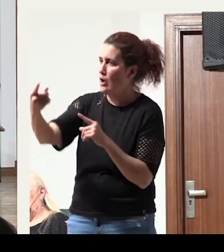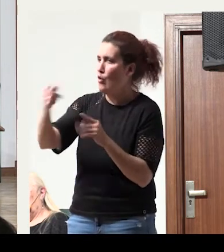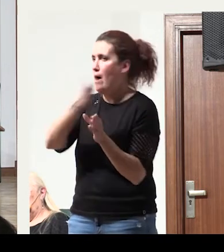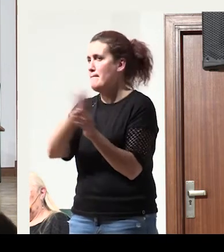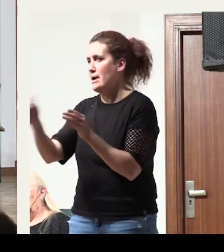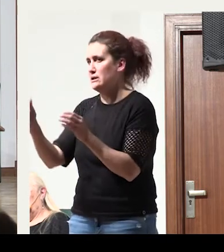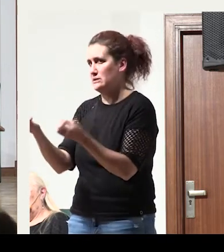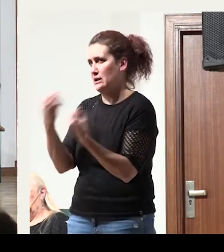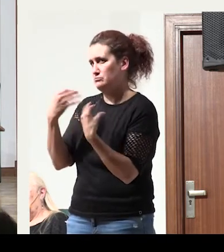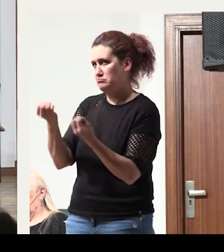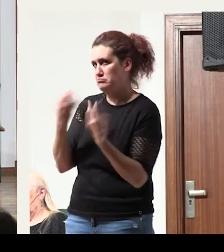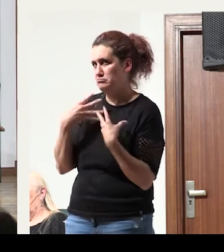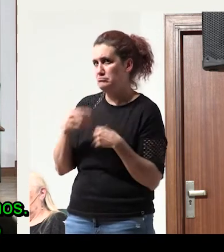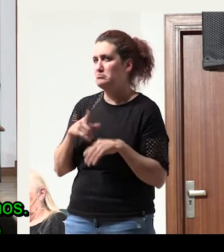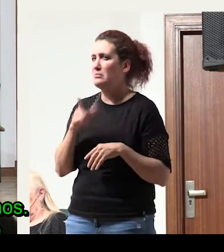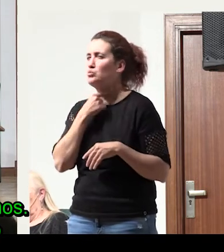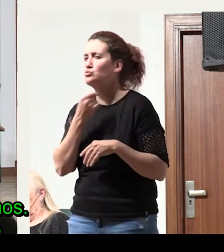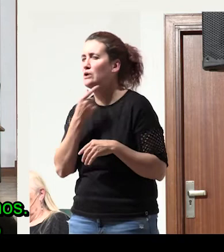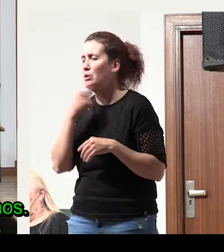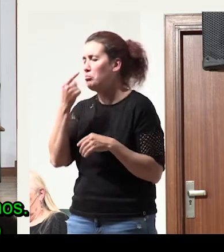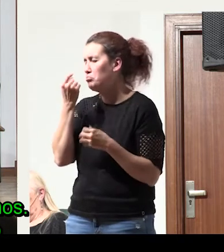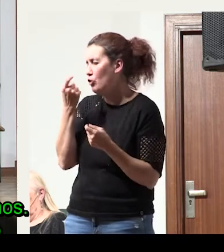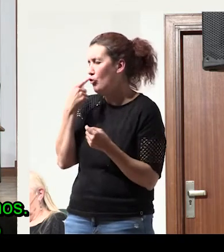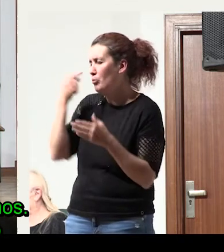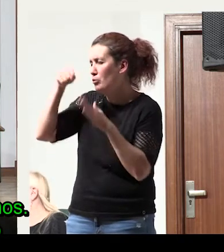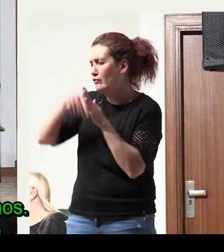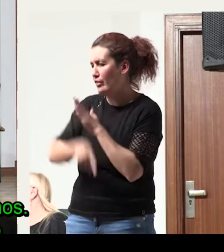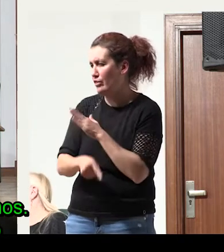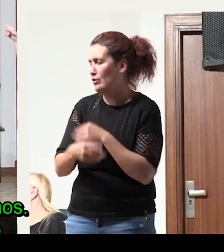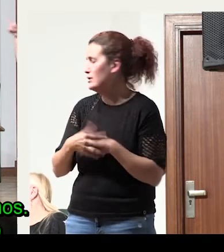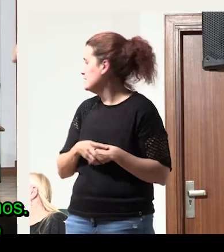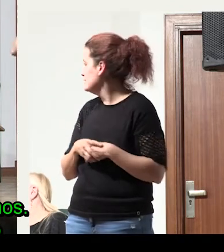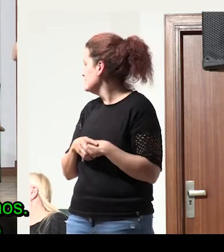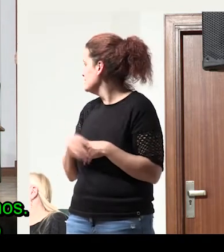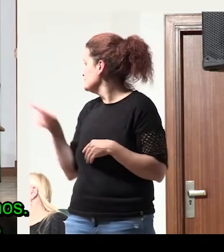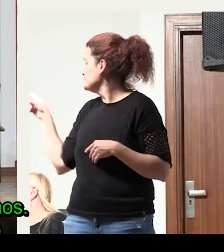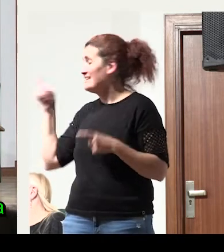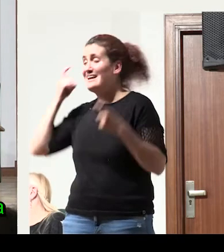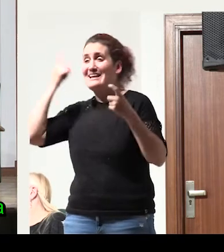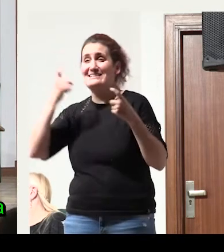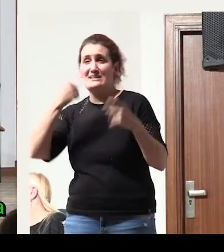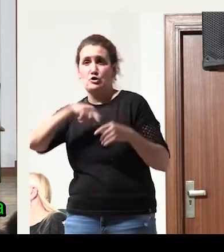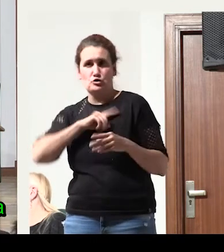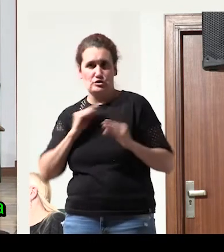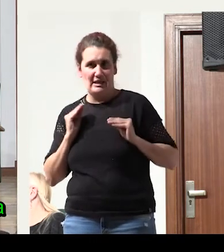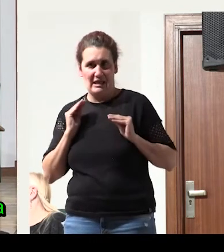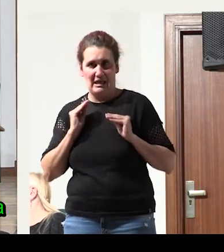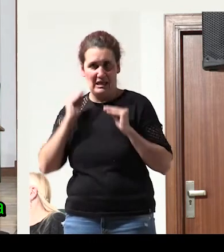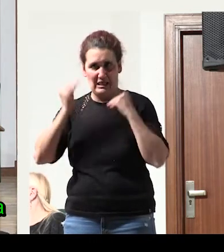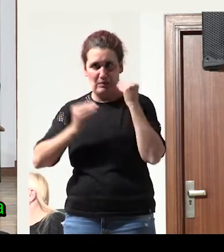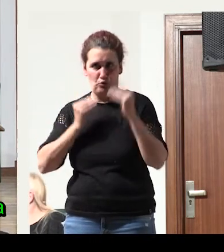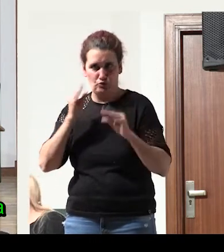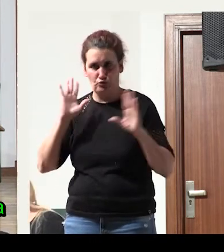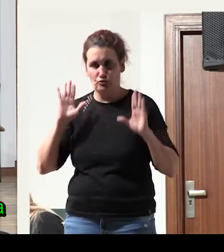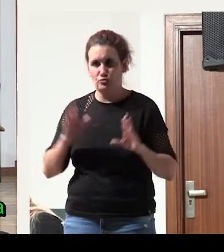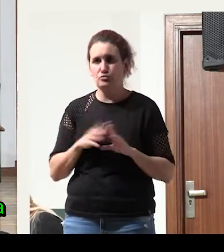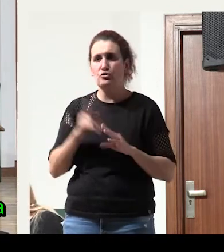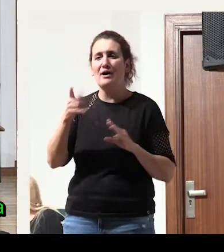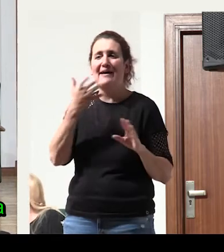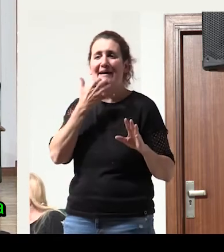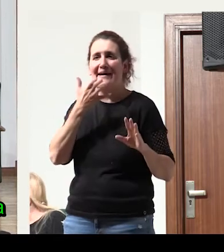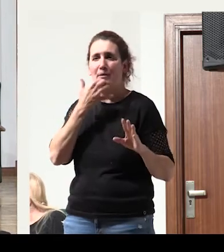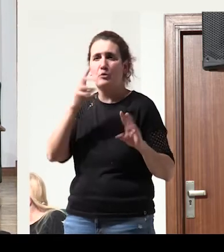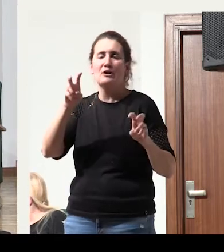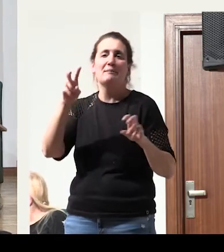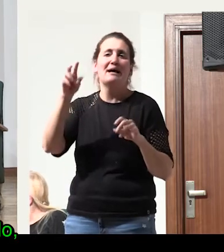vamos, me gustaría un poquito que profundizaras en esto. Es un intento que hicimos. Lo he puesto como ejemplo de que la teoría feminista de la muerte